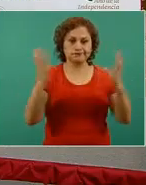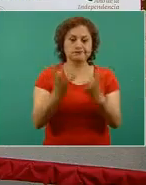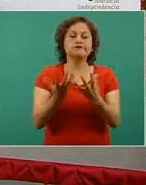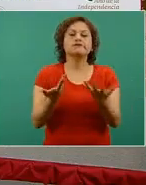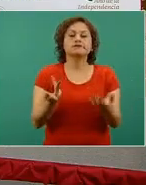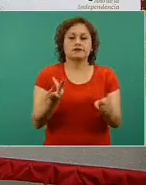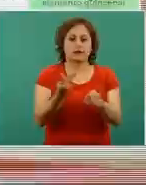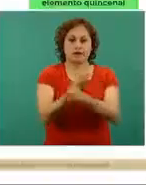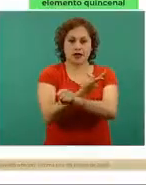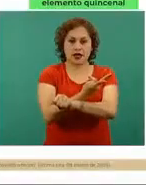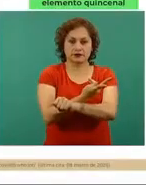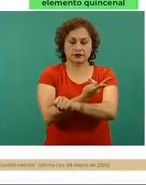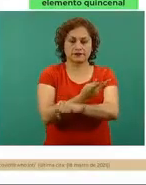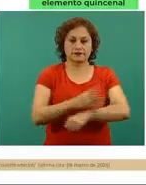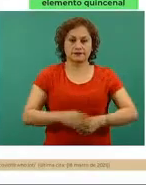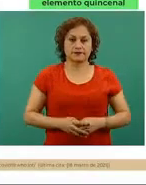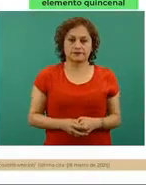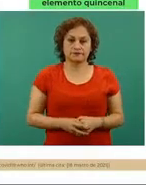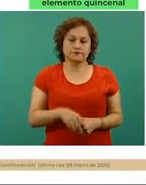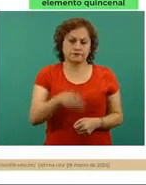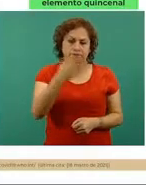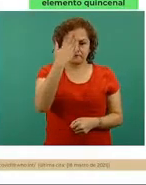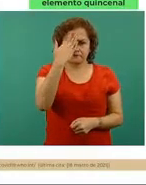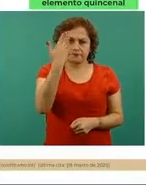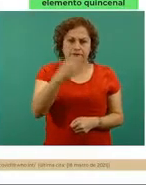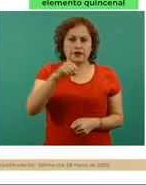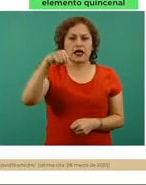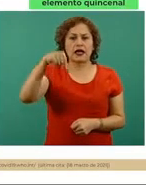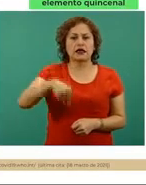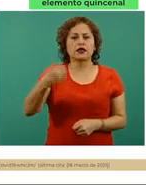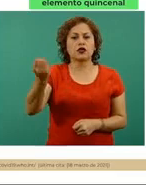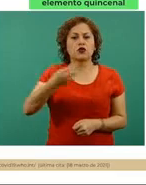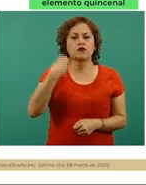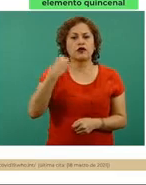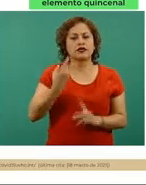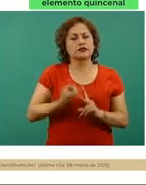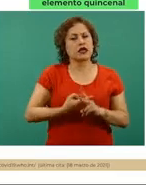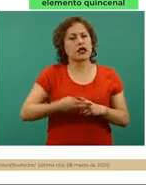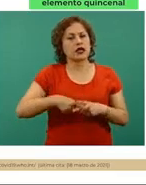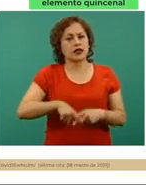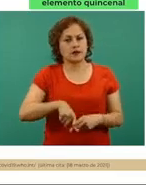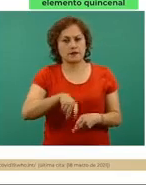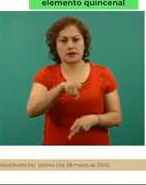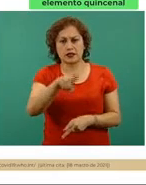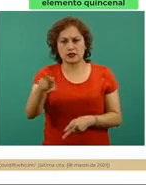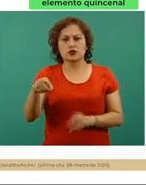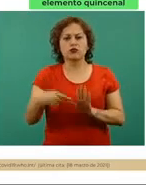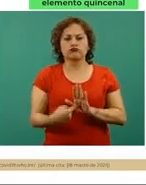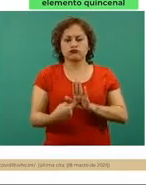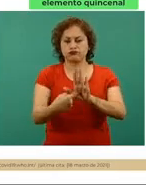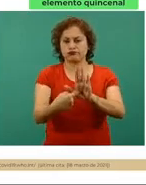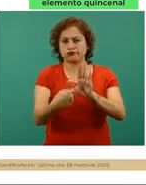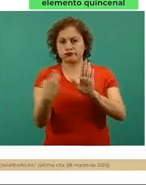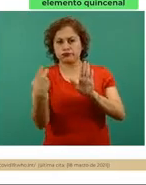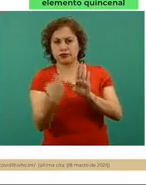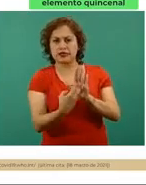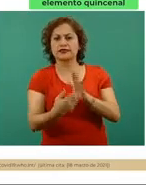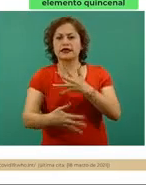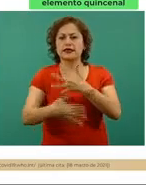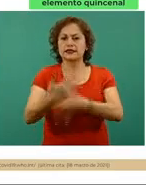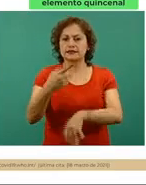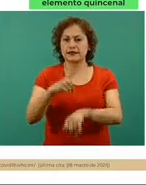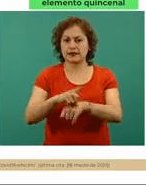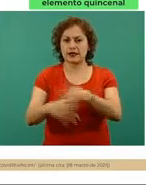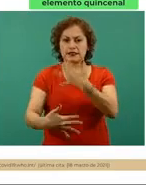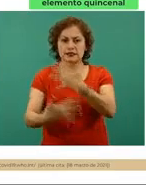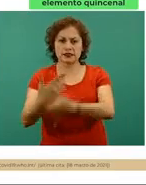sido también desde el inicio de estas conferencias de prensa. En este momento se maneja como un elemento quincenal que estamos